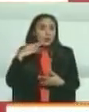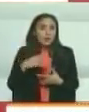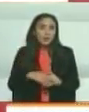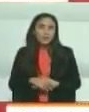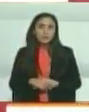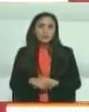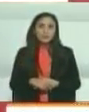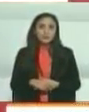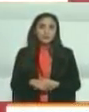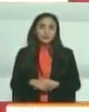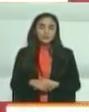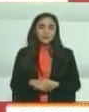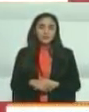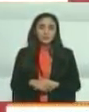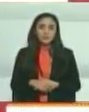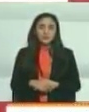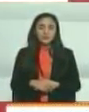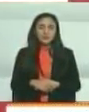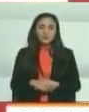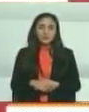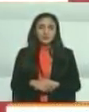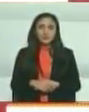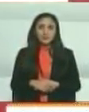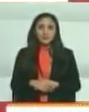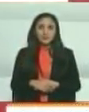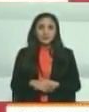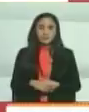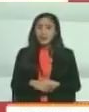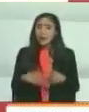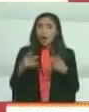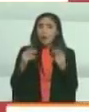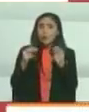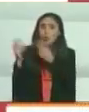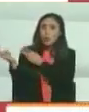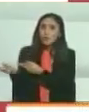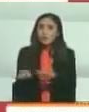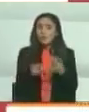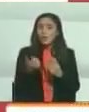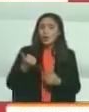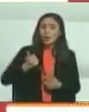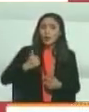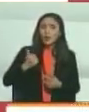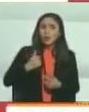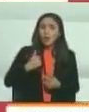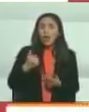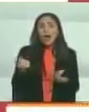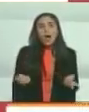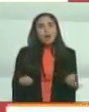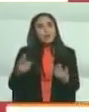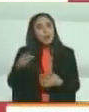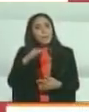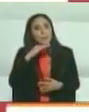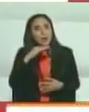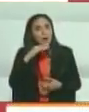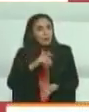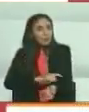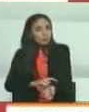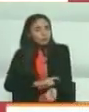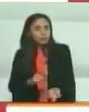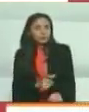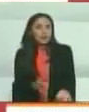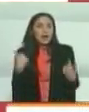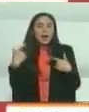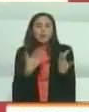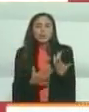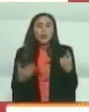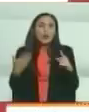No quise ir, en verdad. Pero no los invitaron y tienen rabia y entonces la van a pagar con Venezuela. Ridículos, son